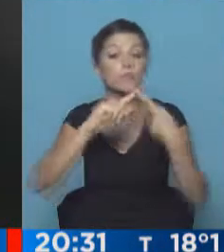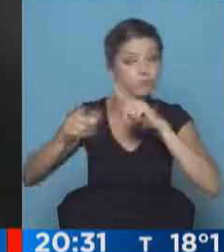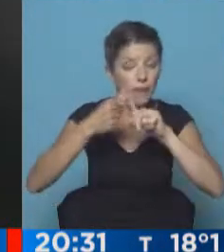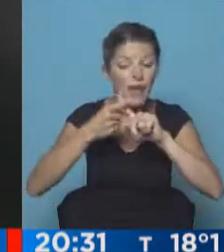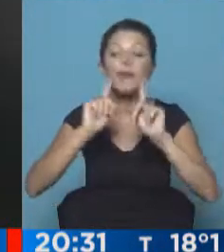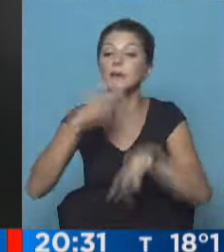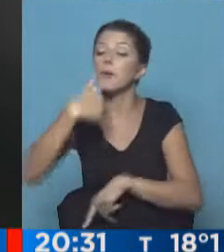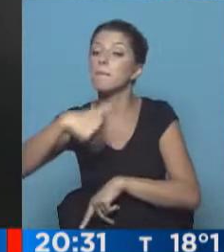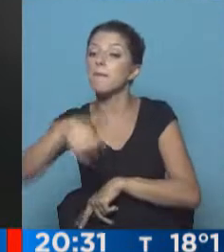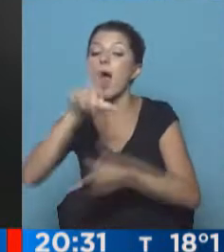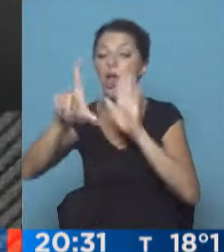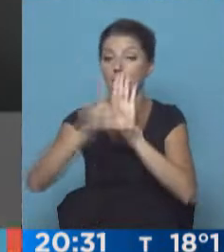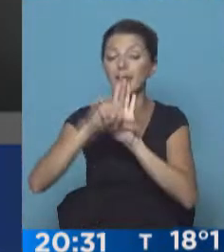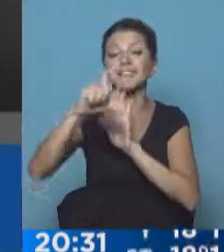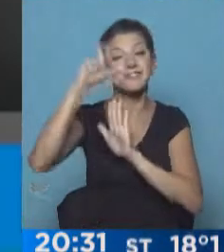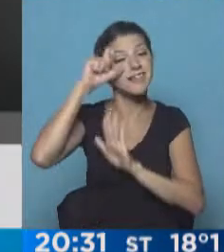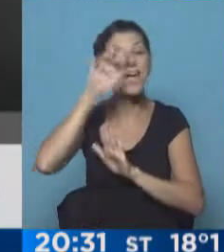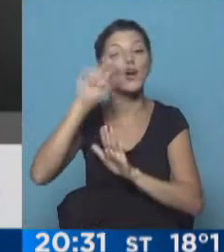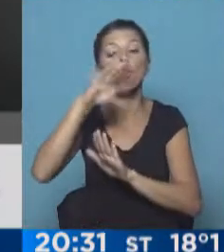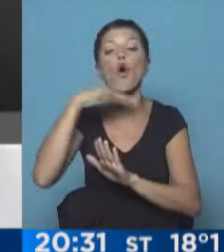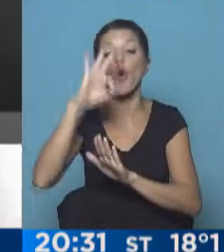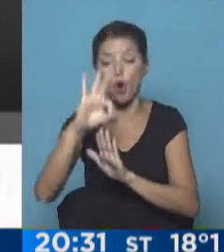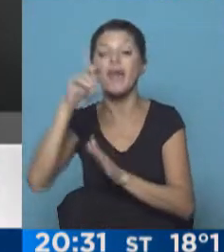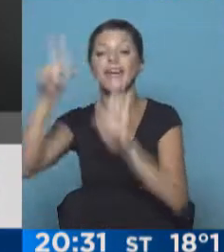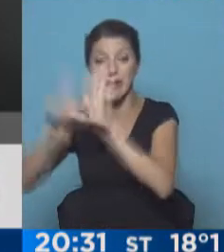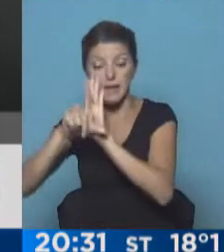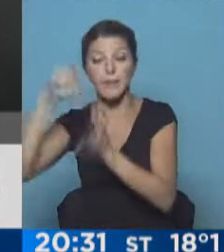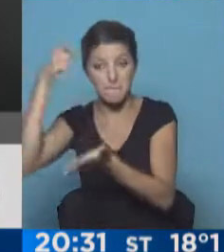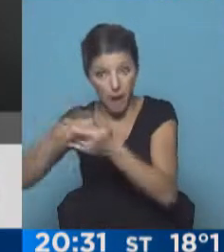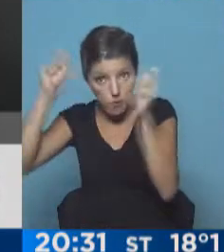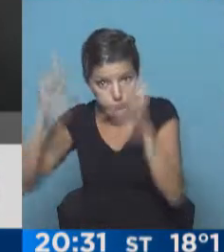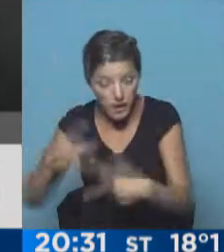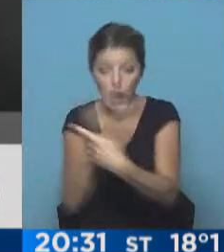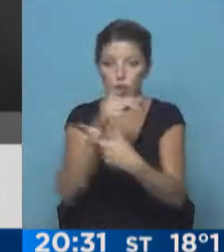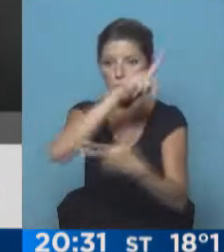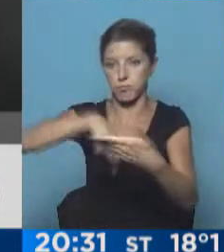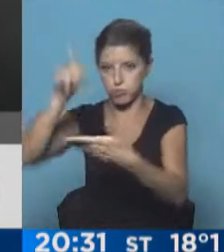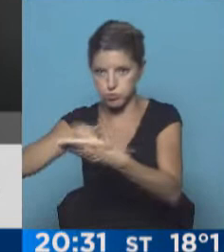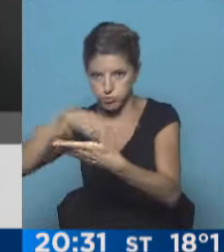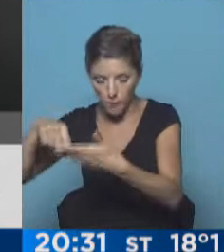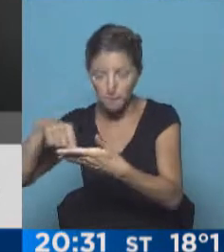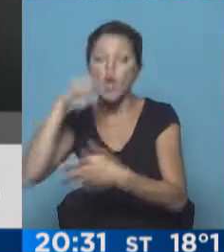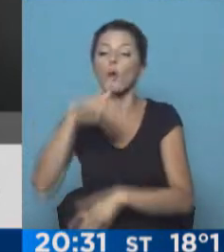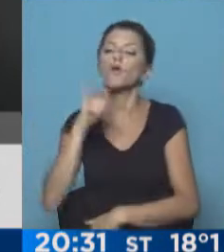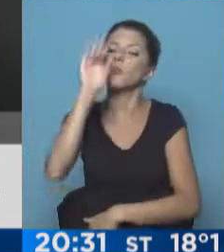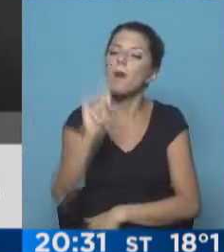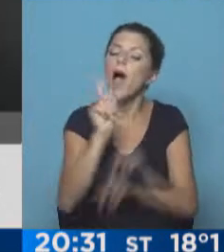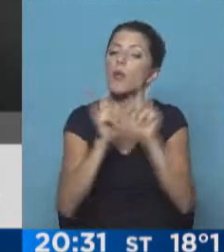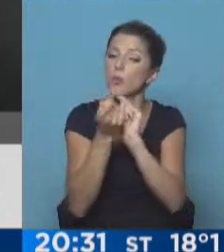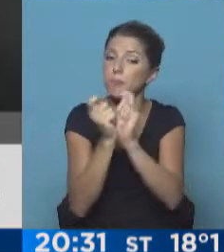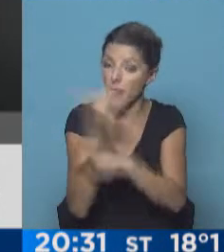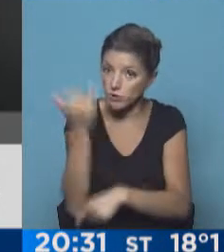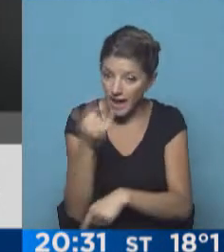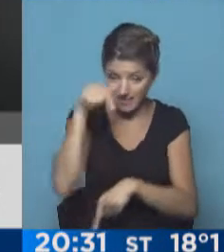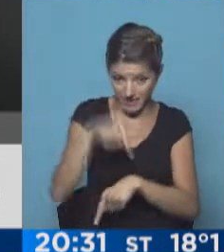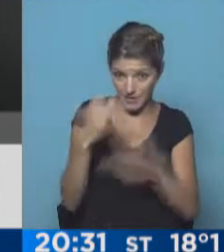la derogación de las leyes Cerrojo y de Pago Soberano. Este proyecto llega al recinto con modificaciones a propuesta de algunos bloques como